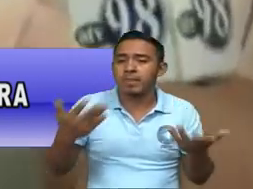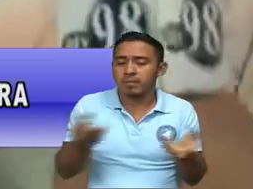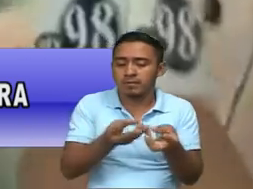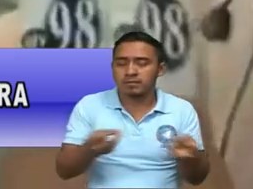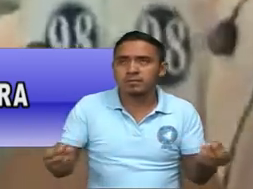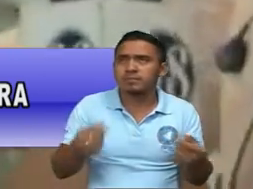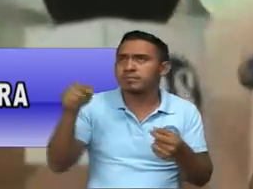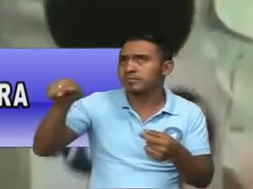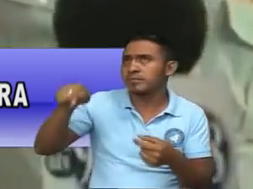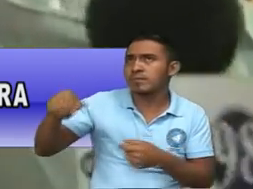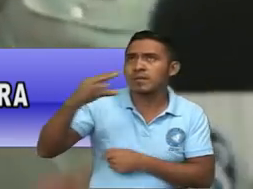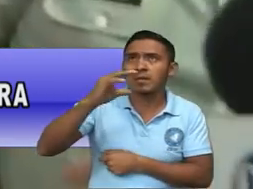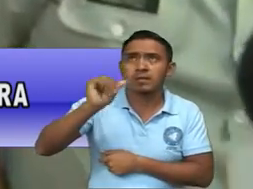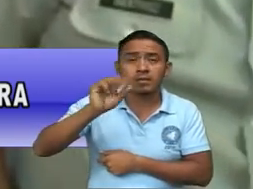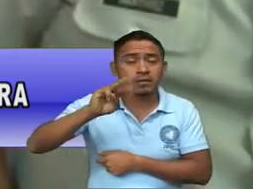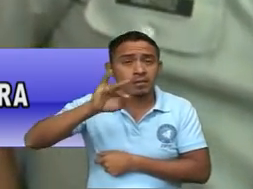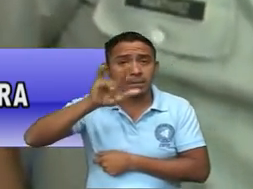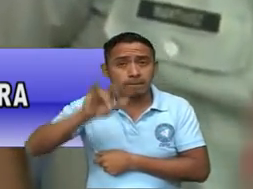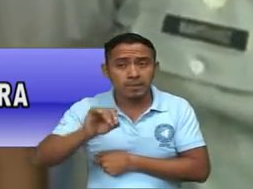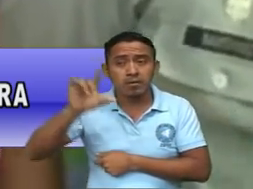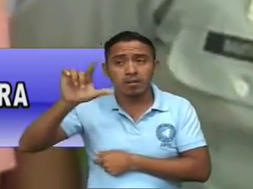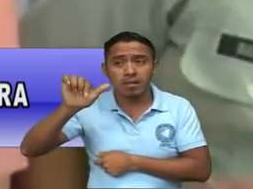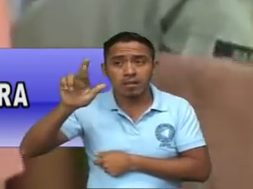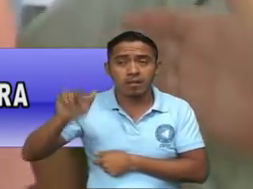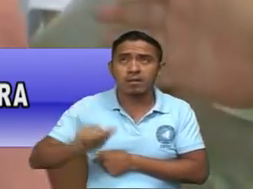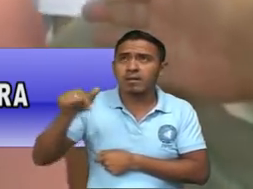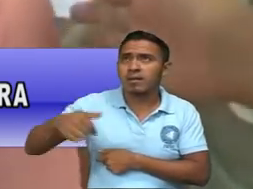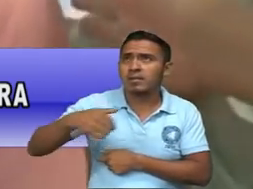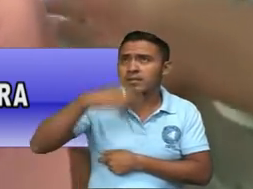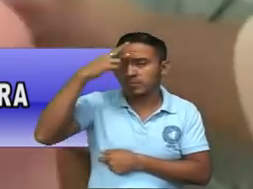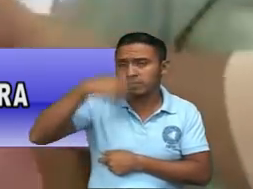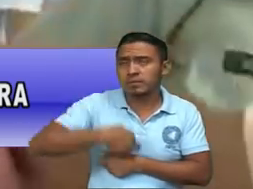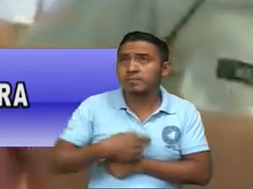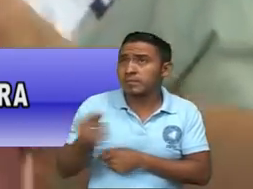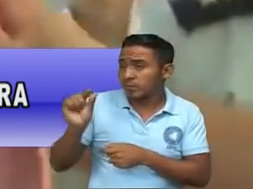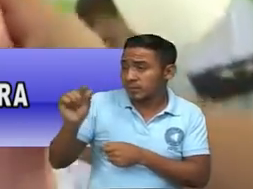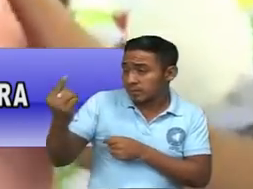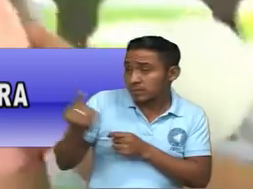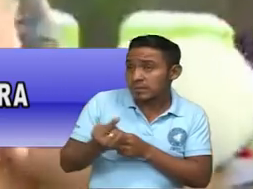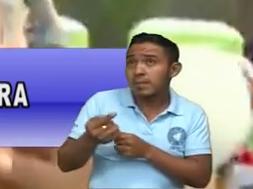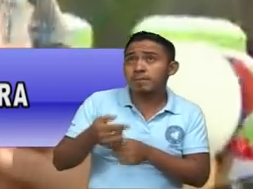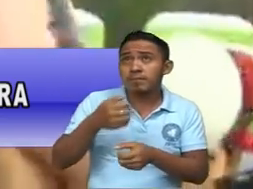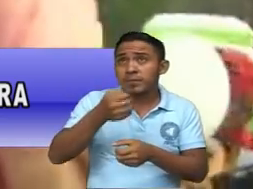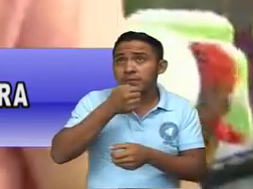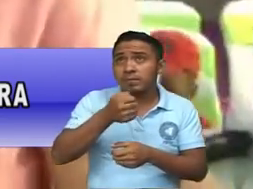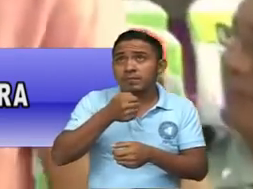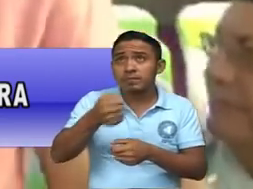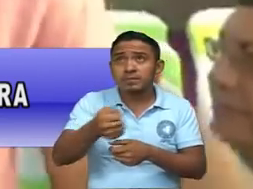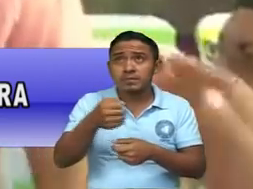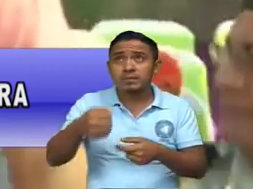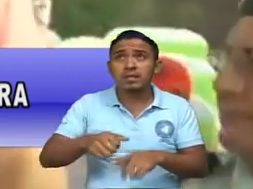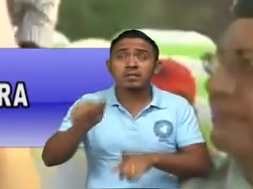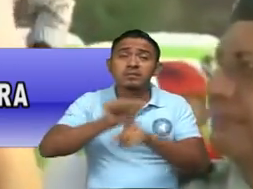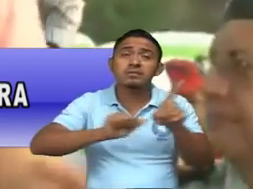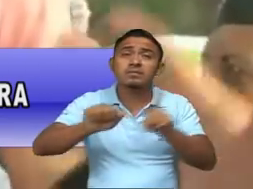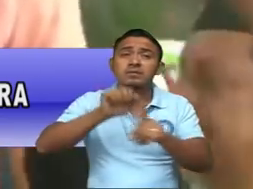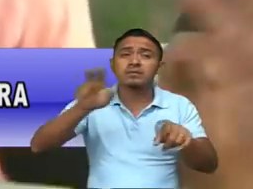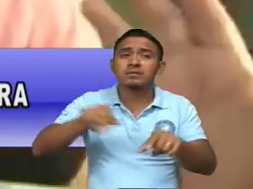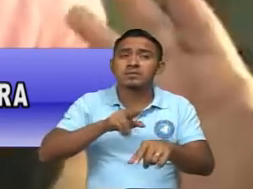a don Camilo Lara, ambientalista. Don Camilo, puede regalarnos un momento, estamos en vivo para el canal